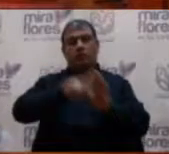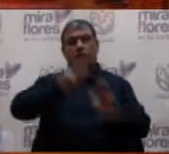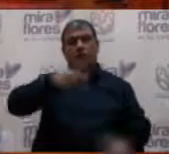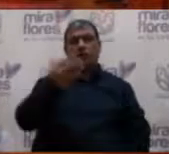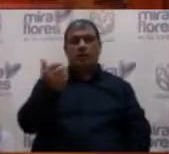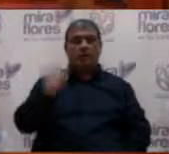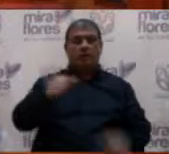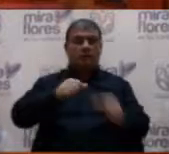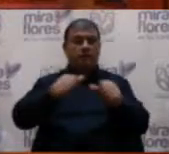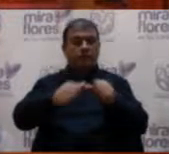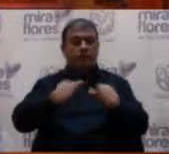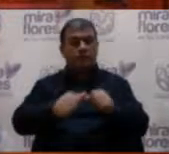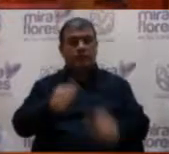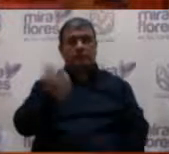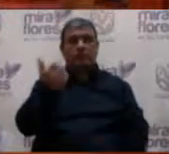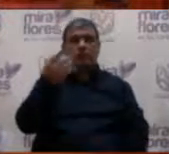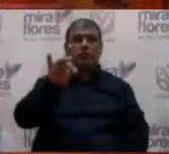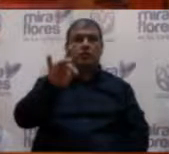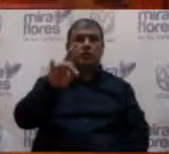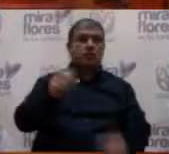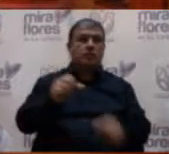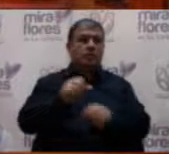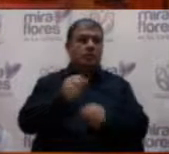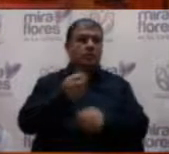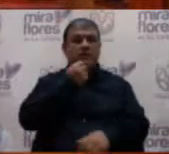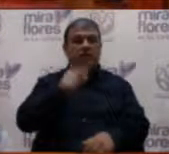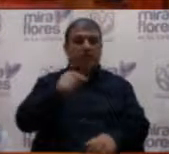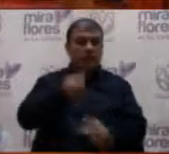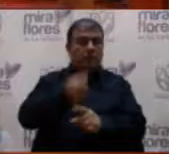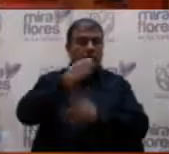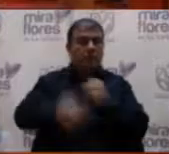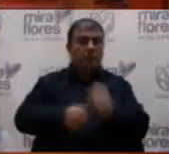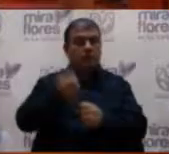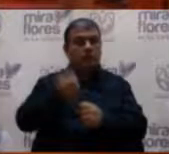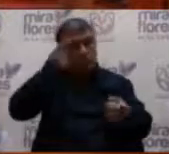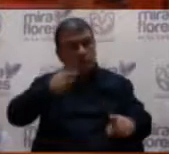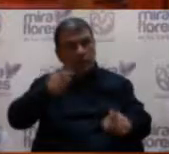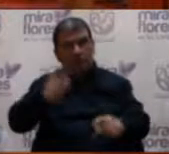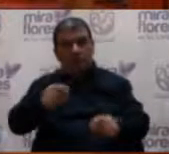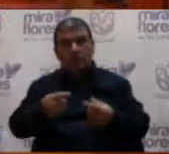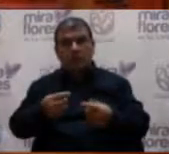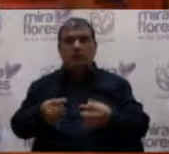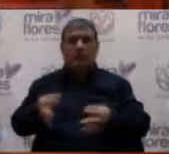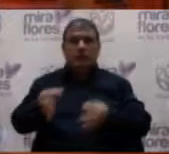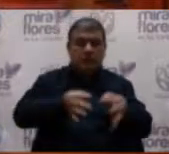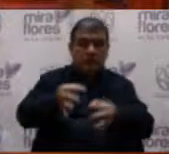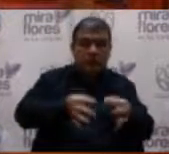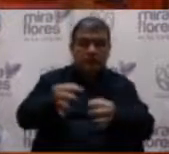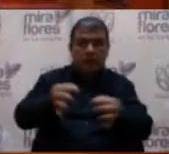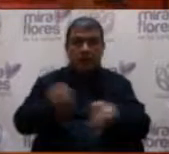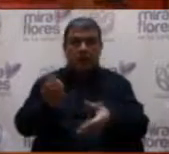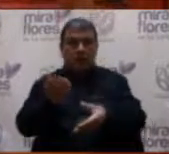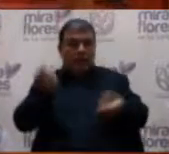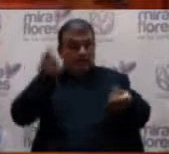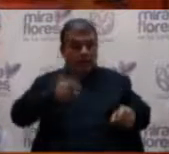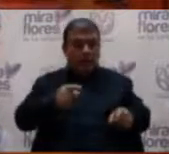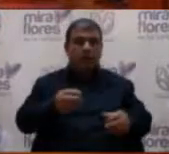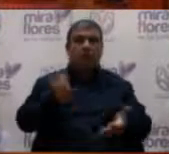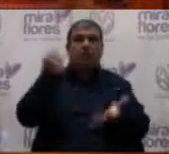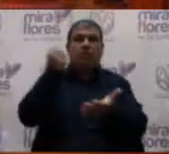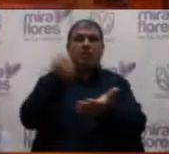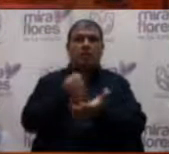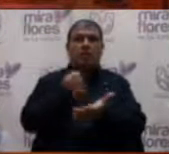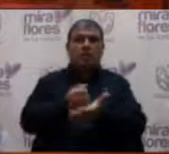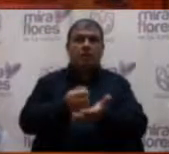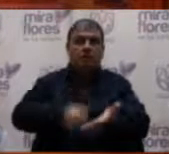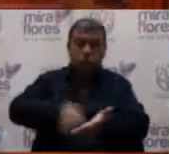099-2015 de fecha 18 de diciembre del mismo año, de conformidad con las consideraciones expuestas en el presente acuerdo, y aprueban la